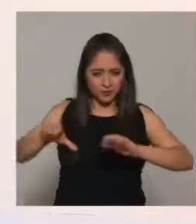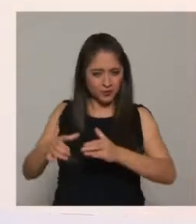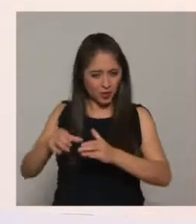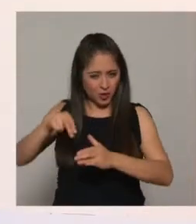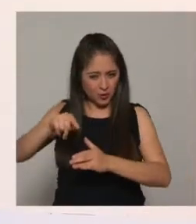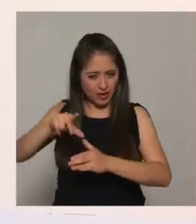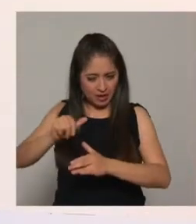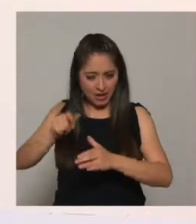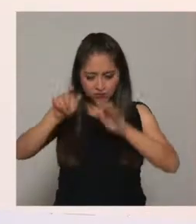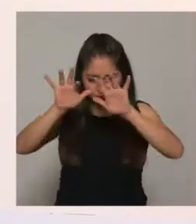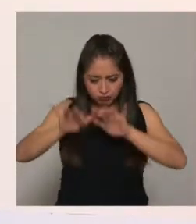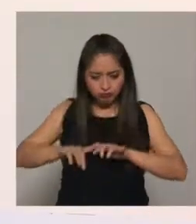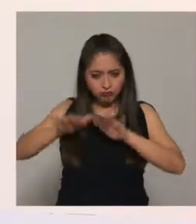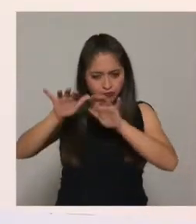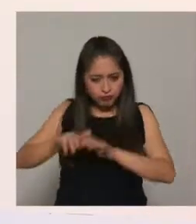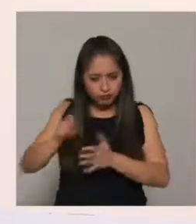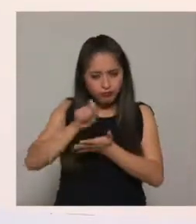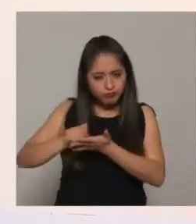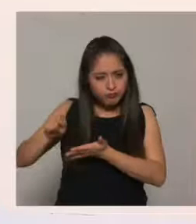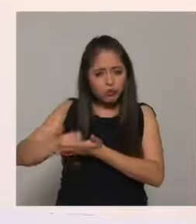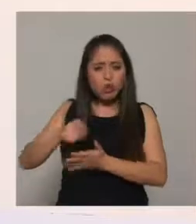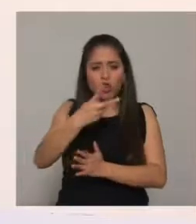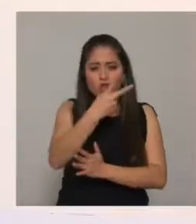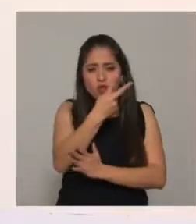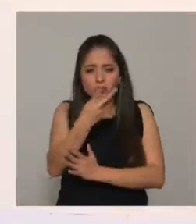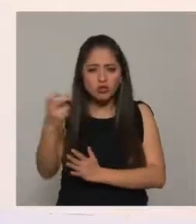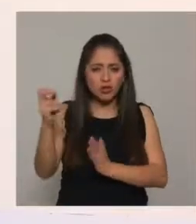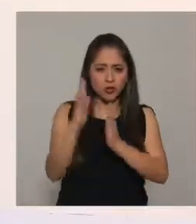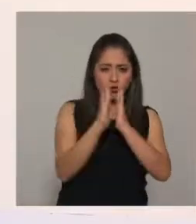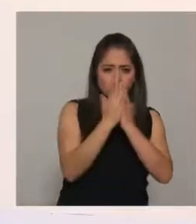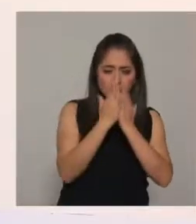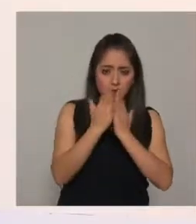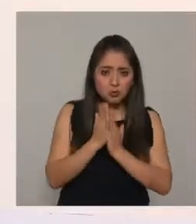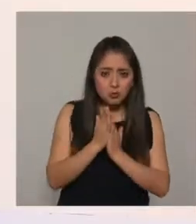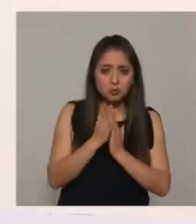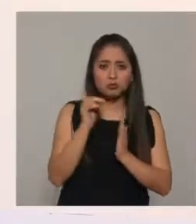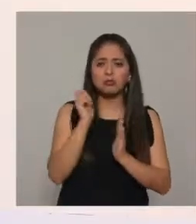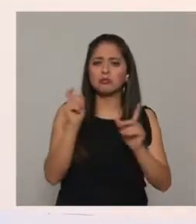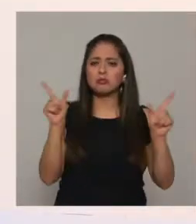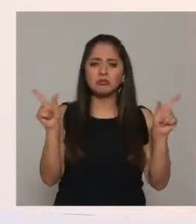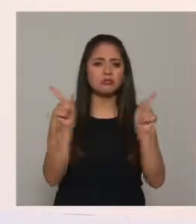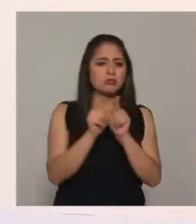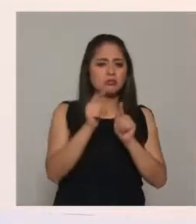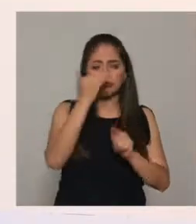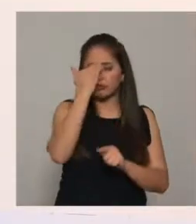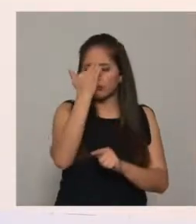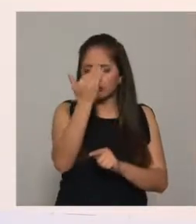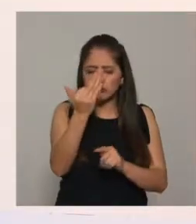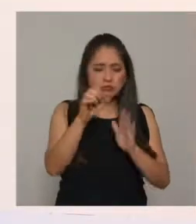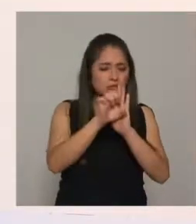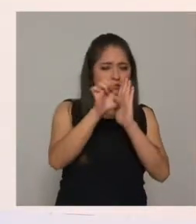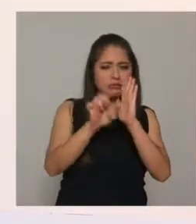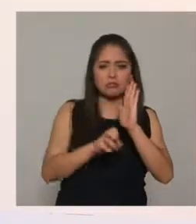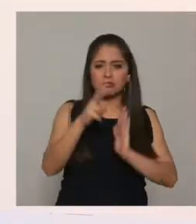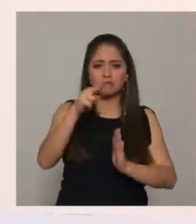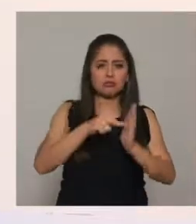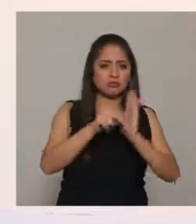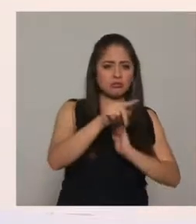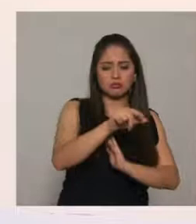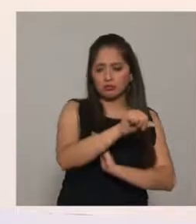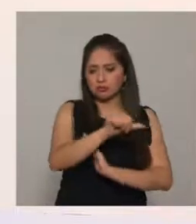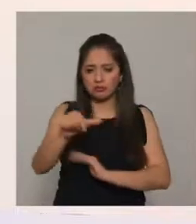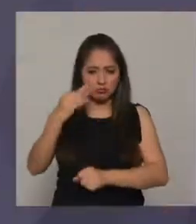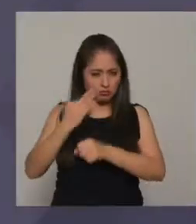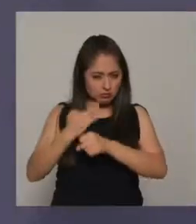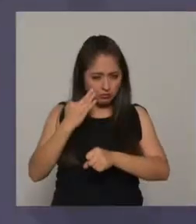lograr o puede llegar a emitir más de 200 libros en un periodo corto de tiempo, por ejemplo, del 2017 a la